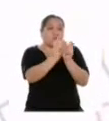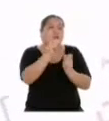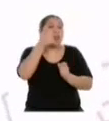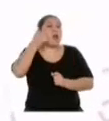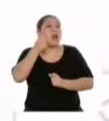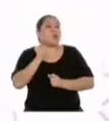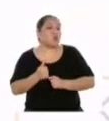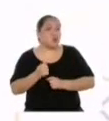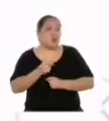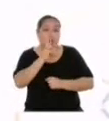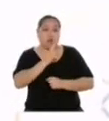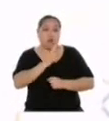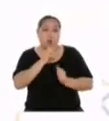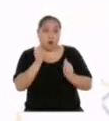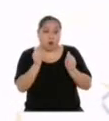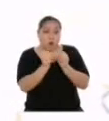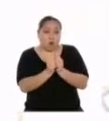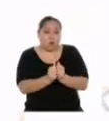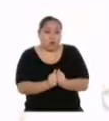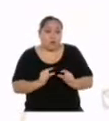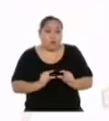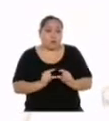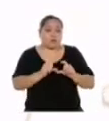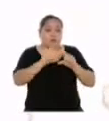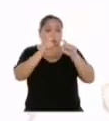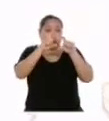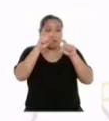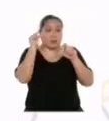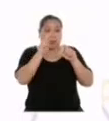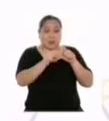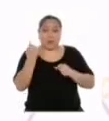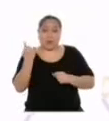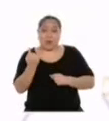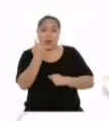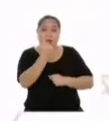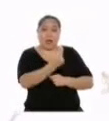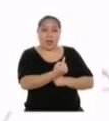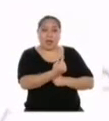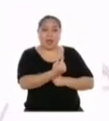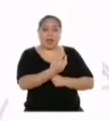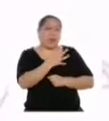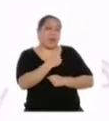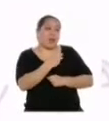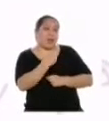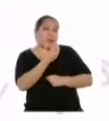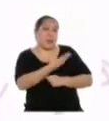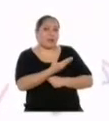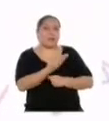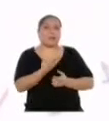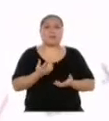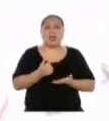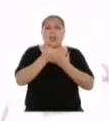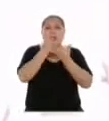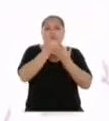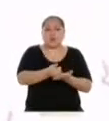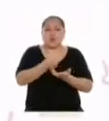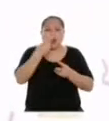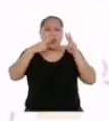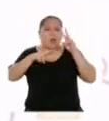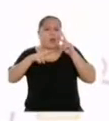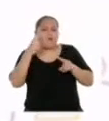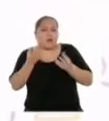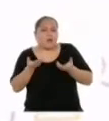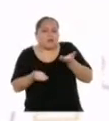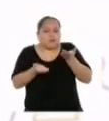la roja, que se aprecian juntas en este caso, para cada grupo de edad, permiten realizar comparaciones